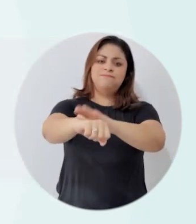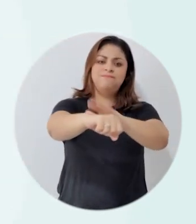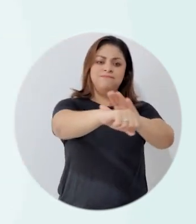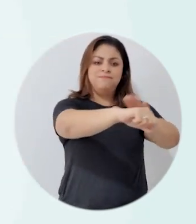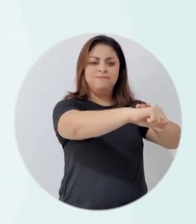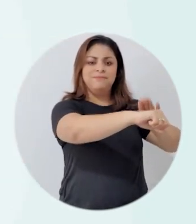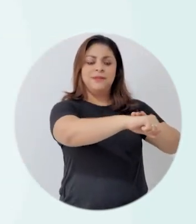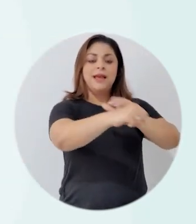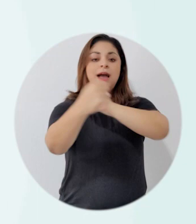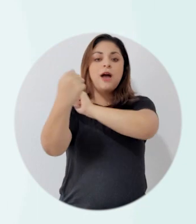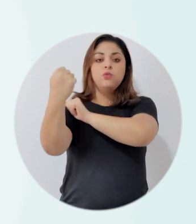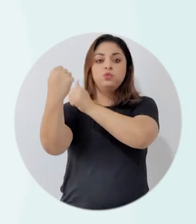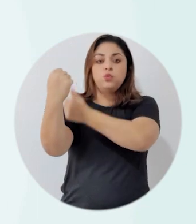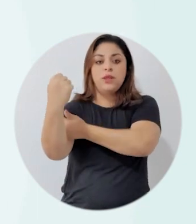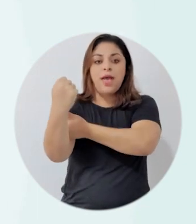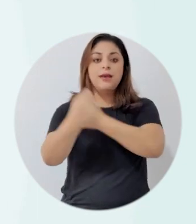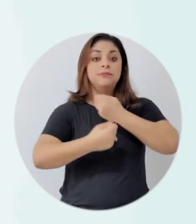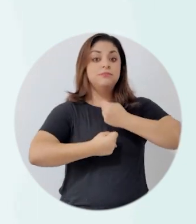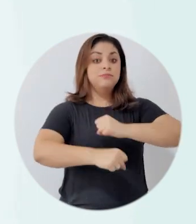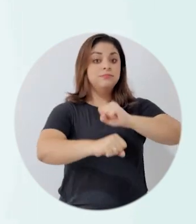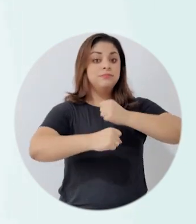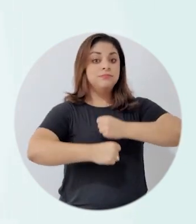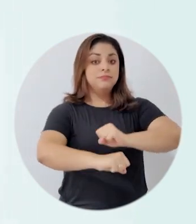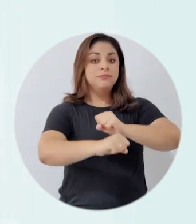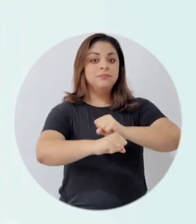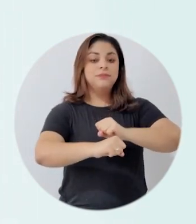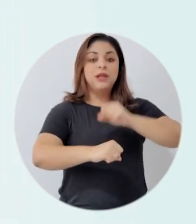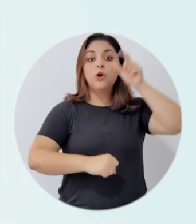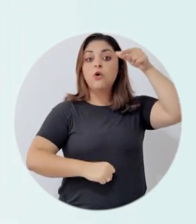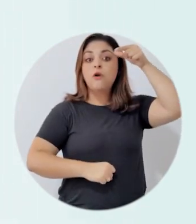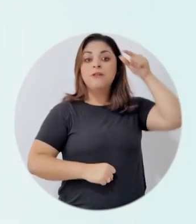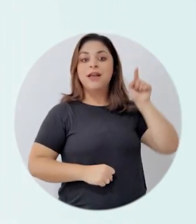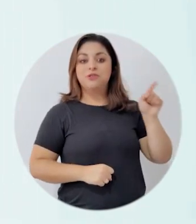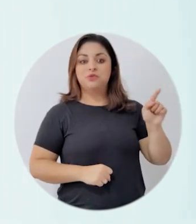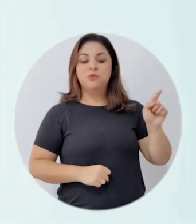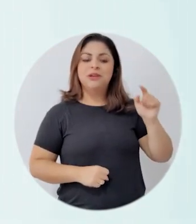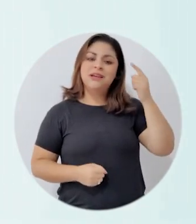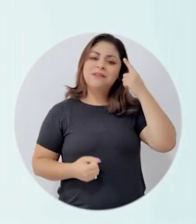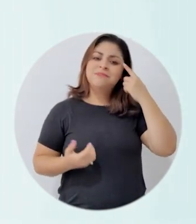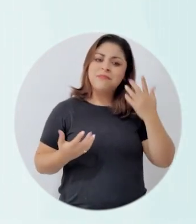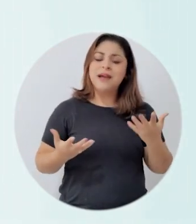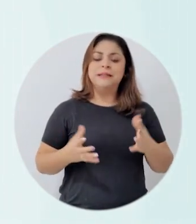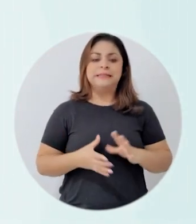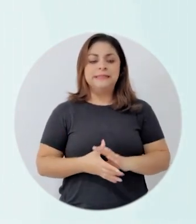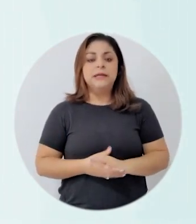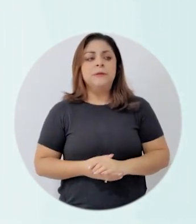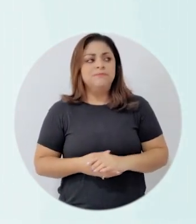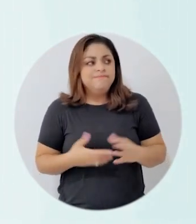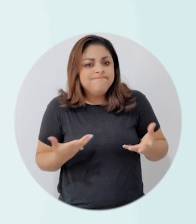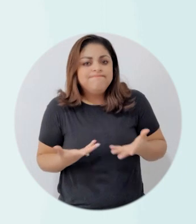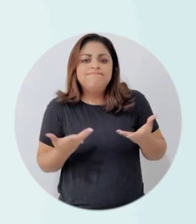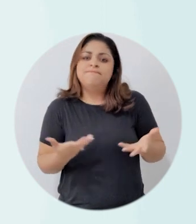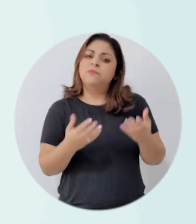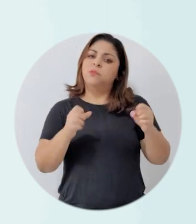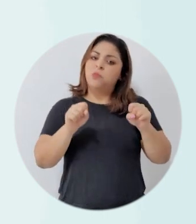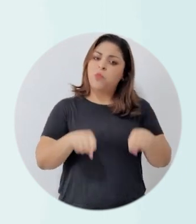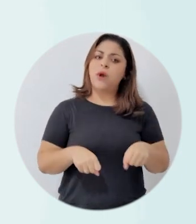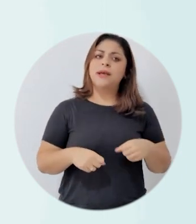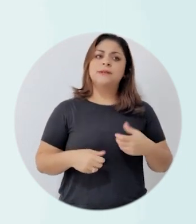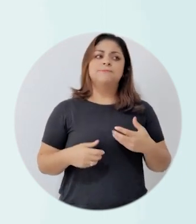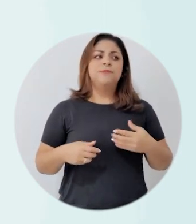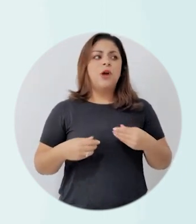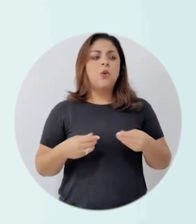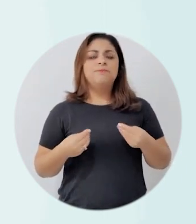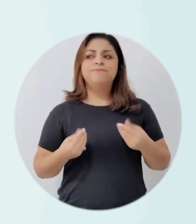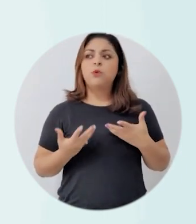las autoridades del gobierno para que pues sean un poco más,